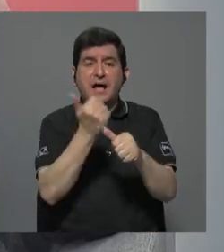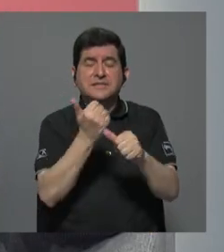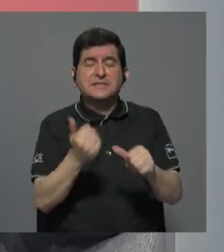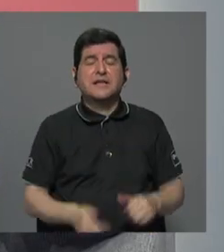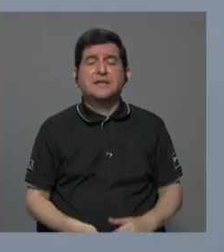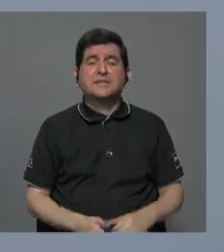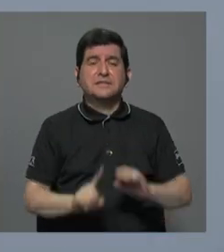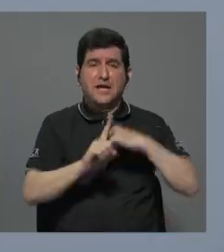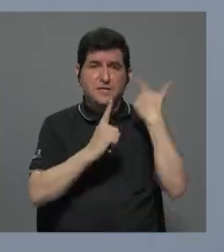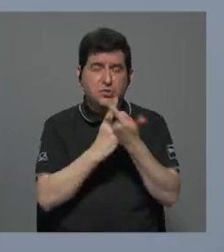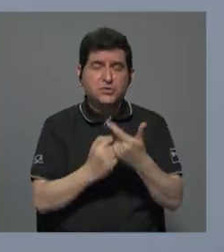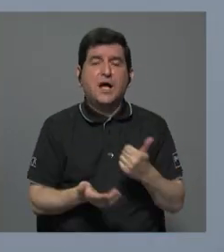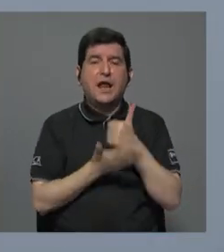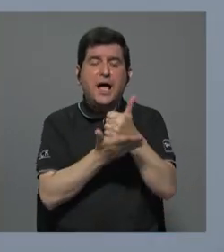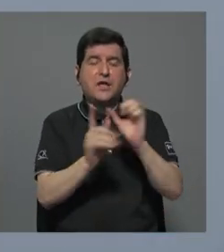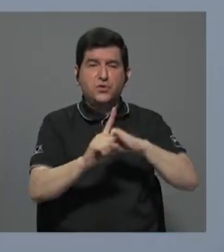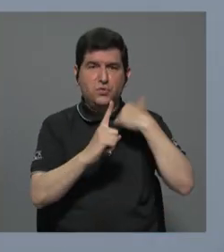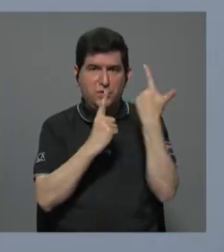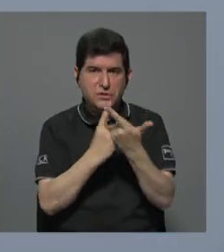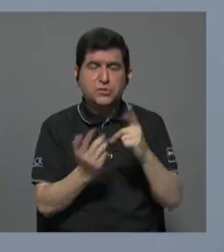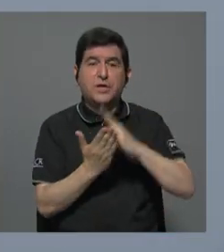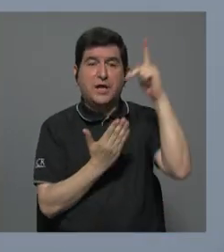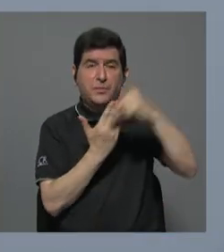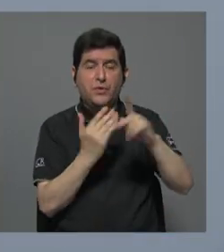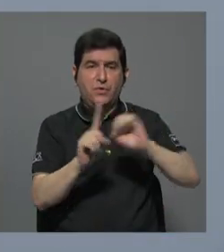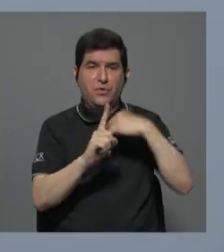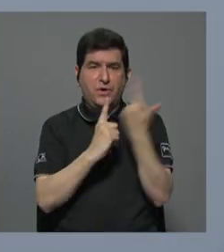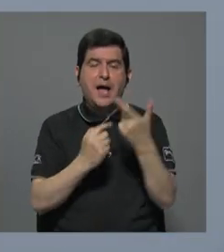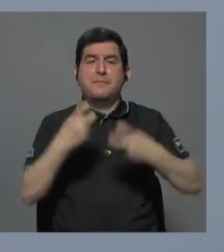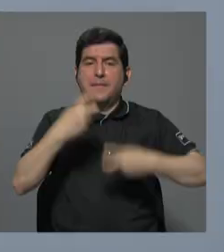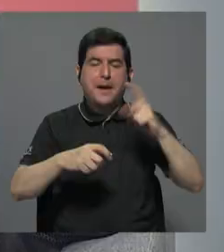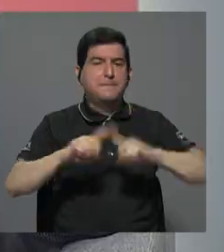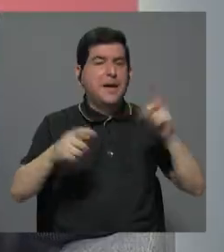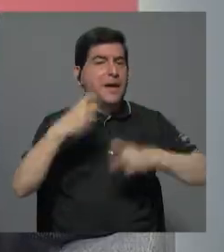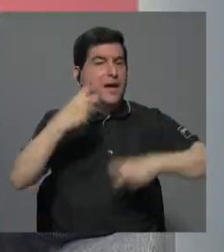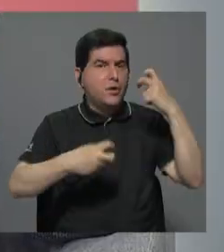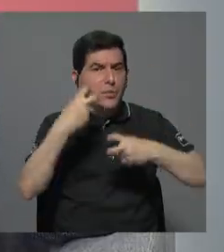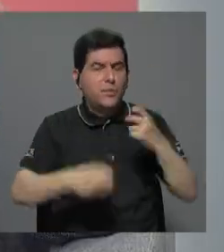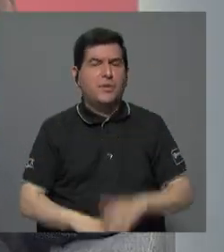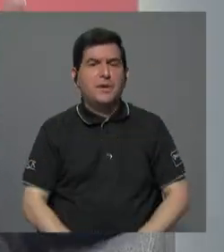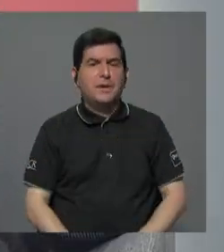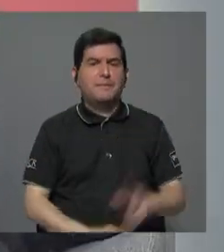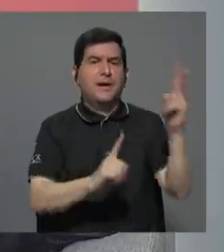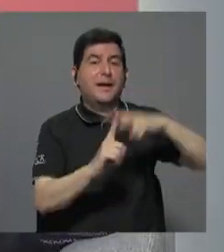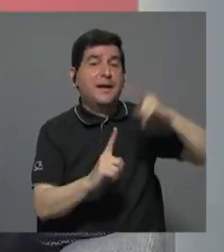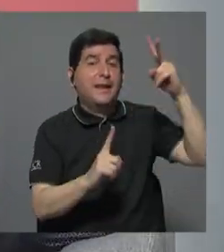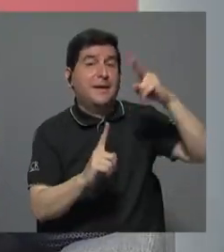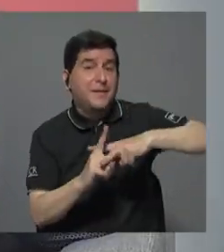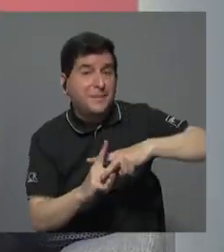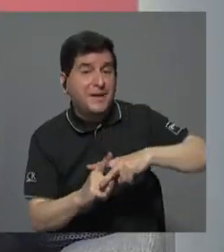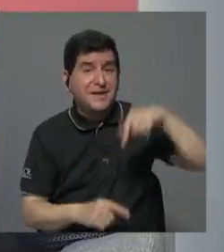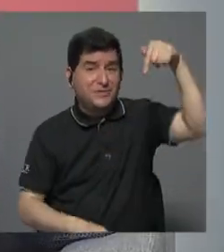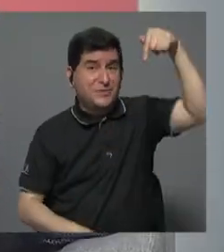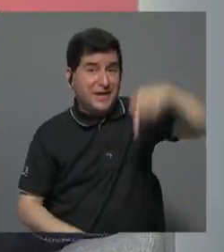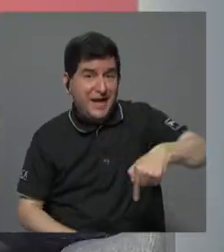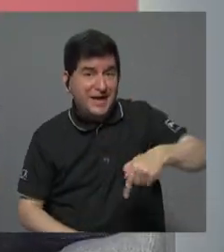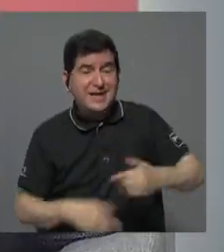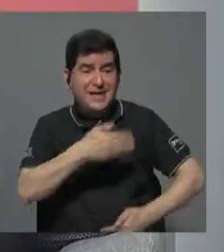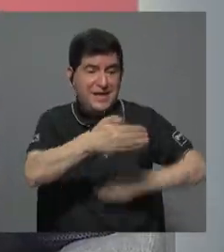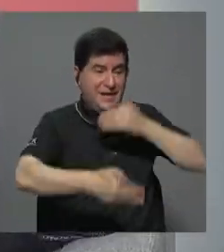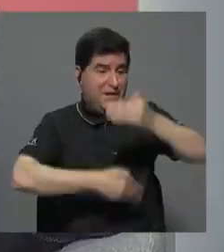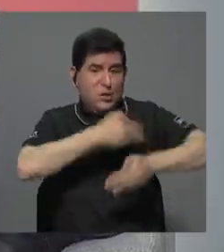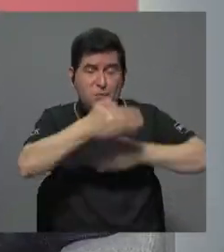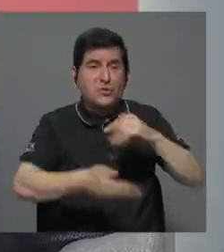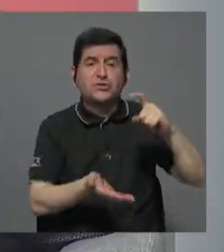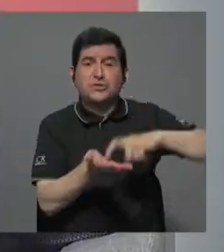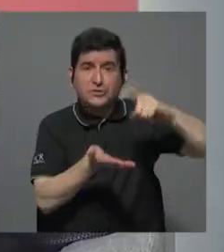social y los programas sociales como un problema cuando el problema es cómo están ejecutándose aquí los procesos